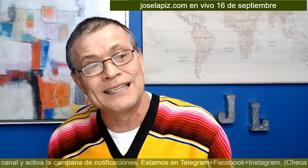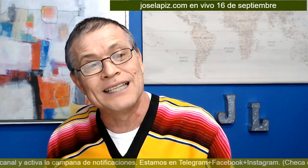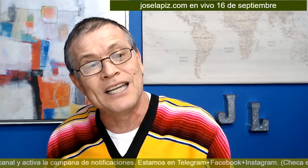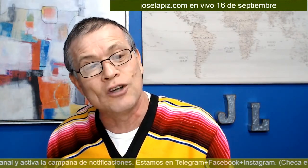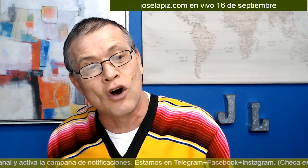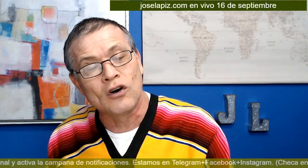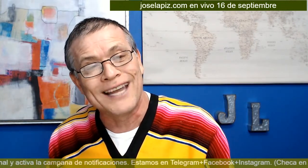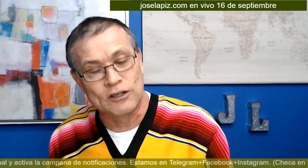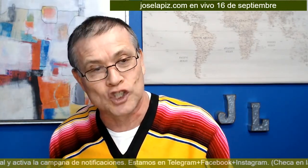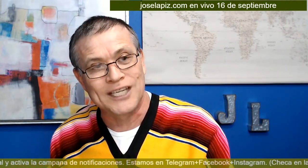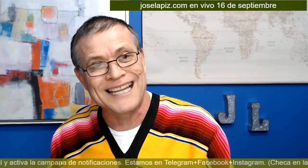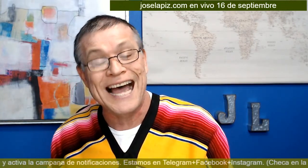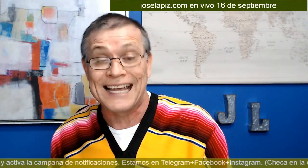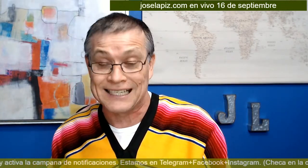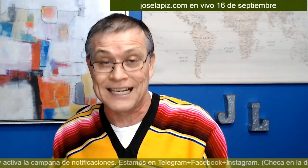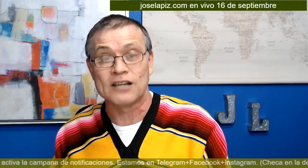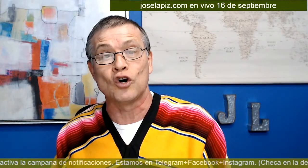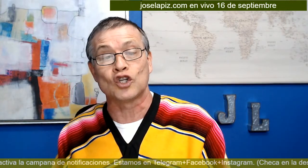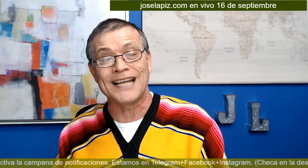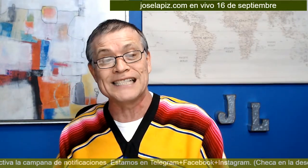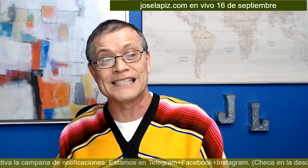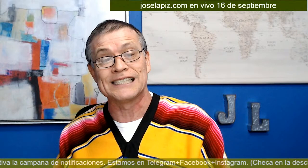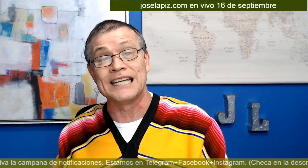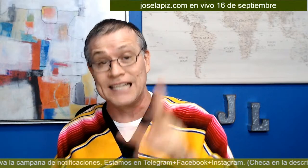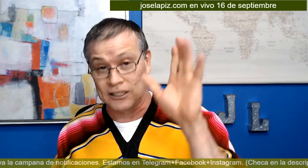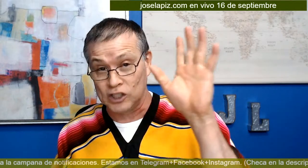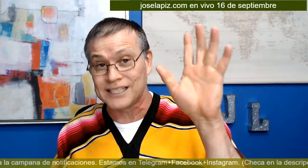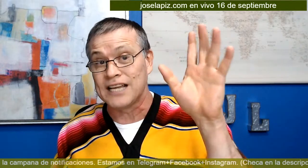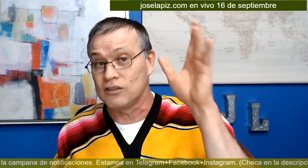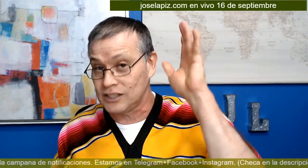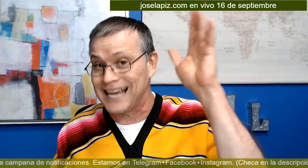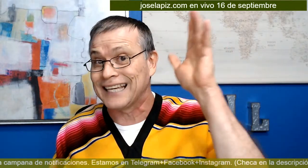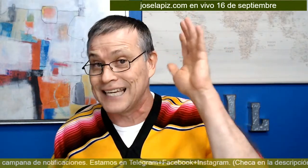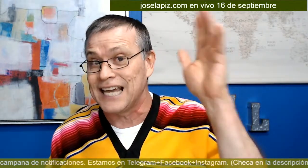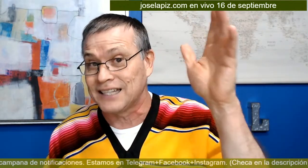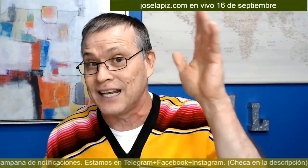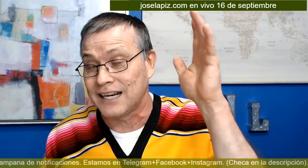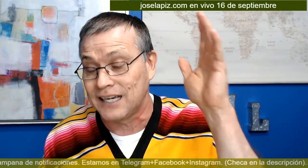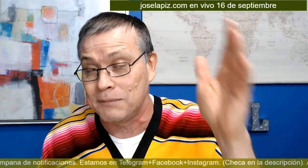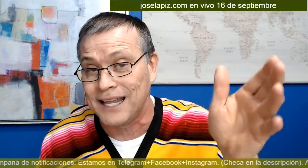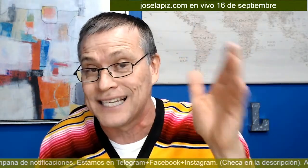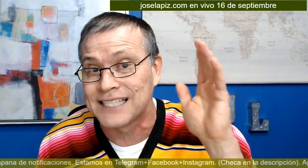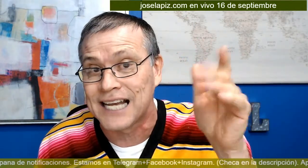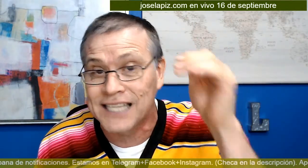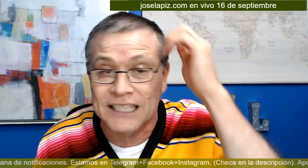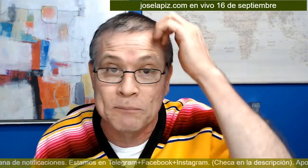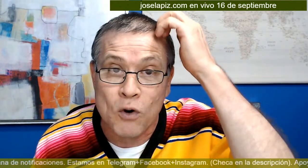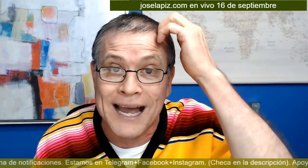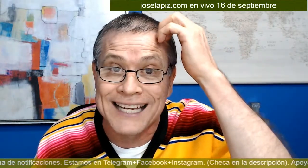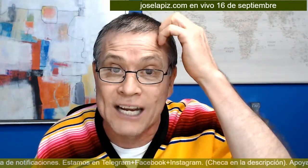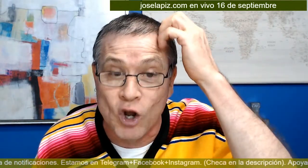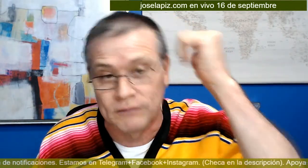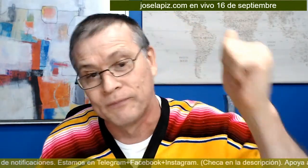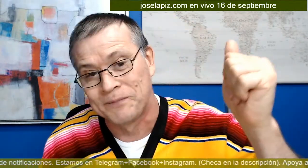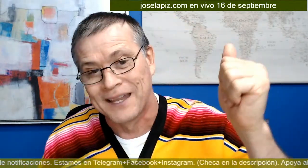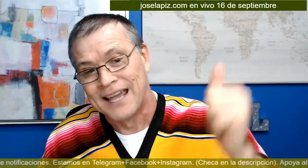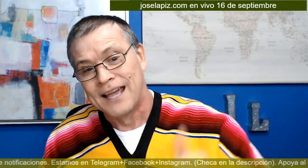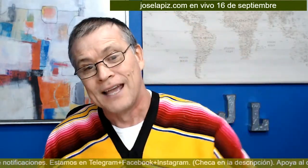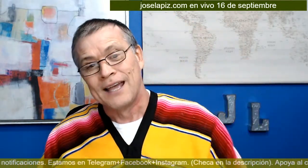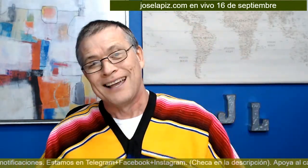y bandido genocida Hernán Cortés. 500 años de aquella terrible desgracia tipo Calderón.